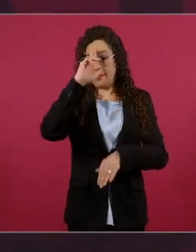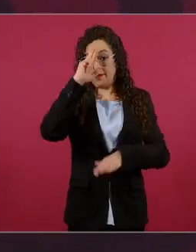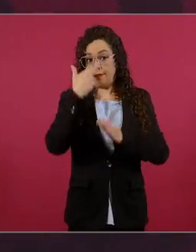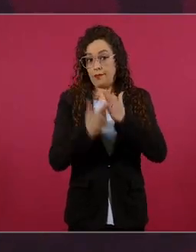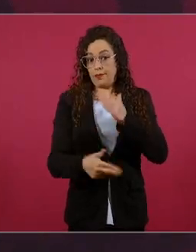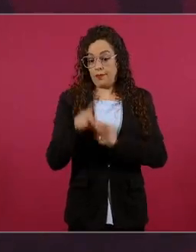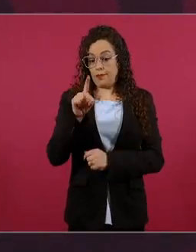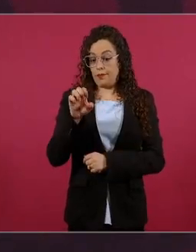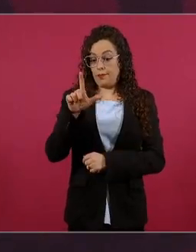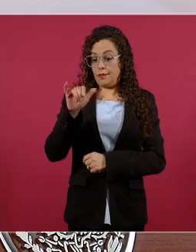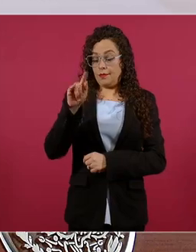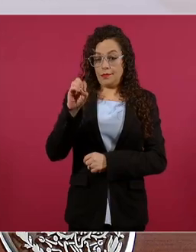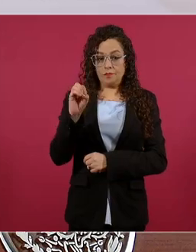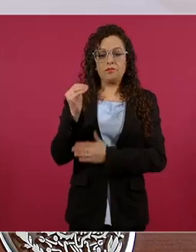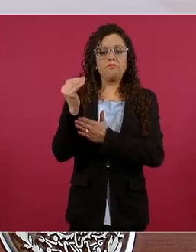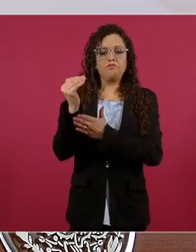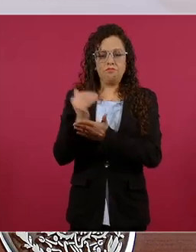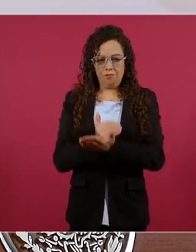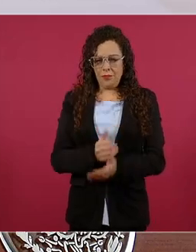¿Y qué creen? Le gané.